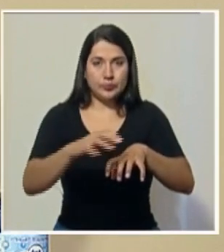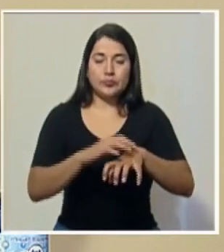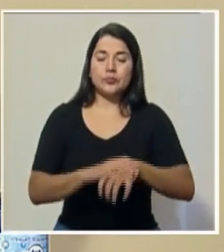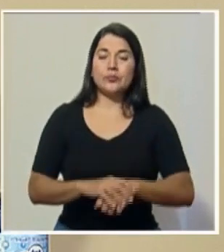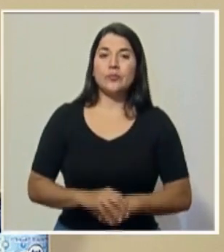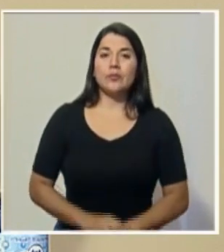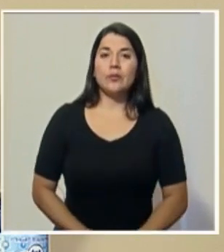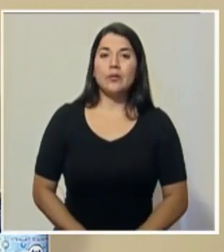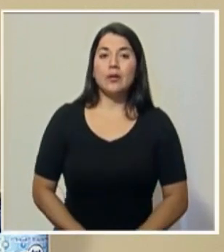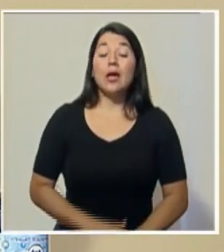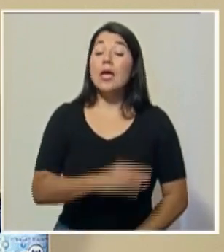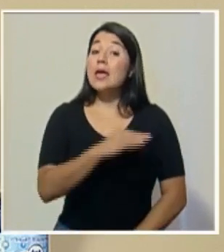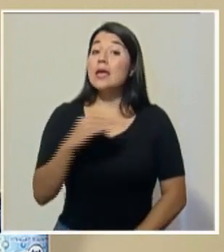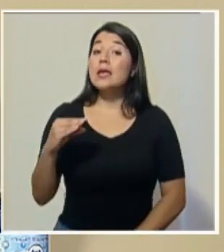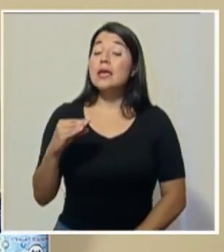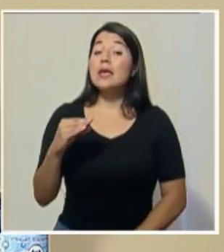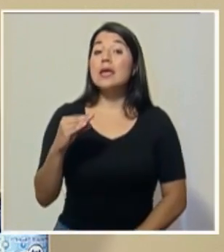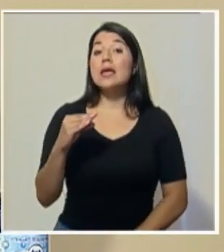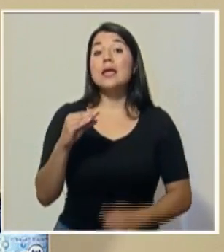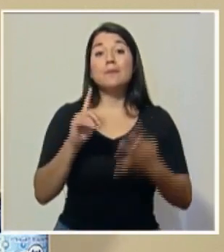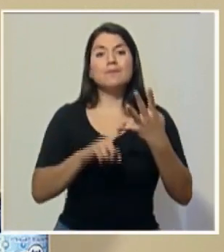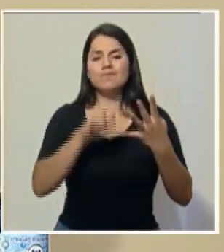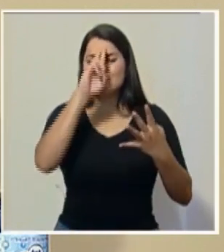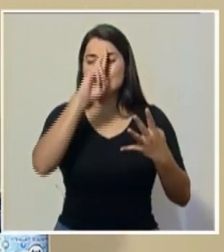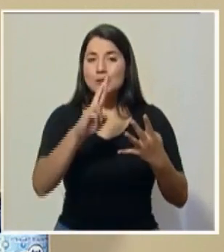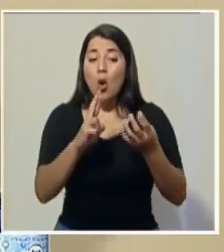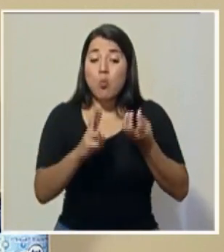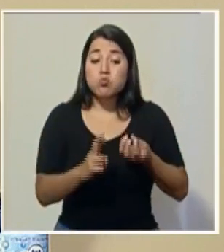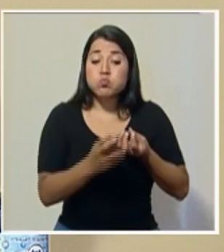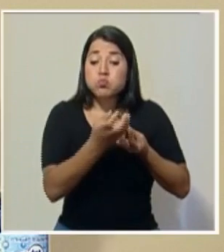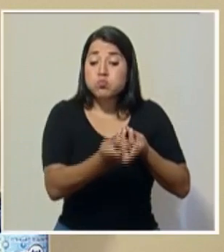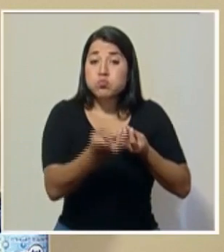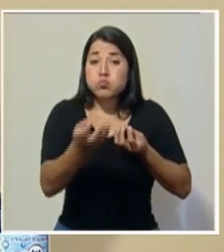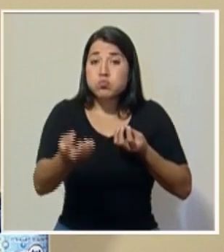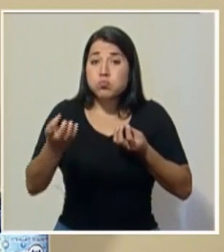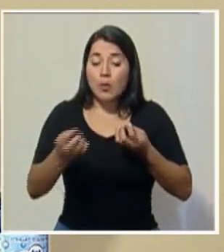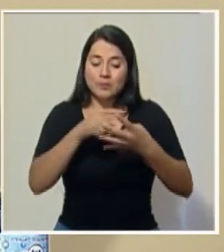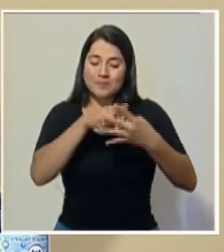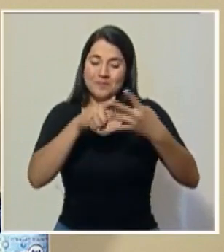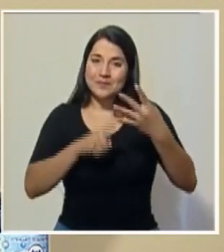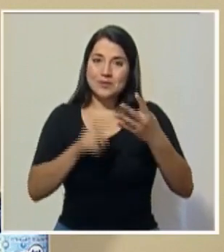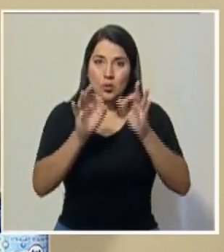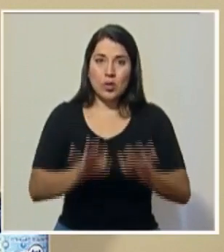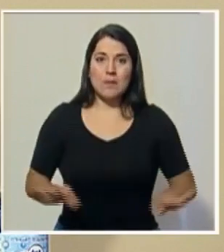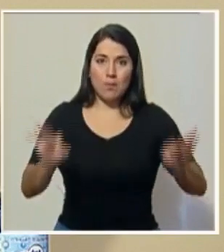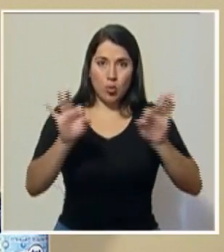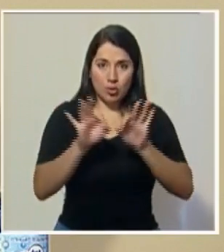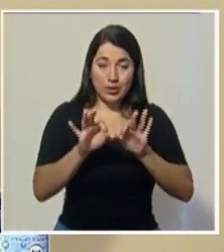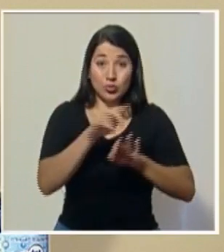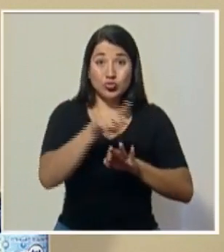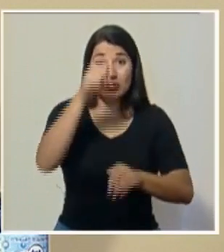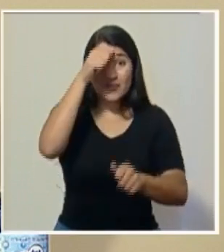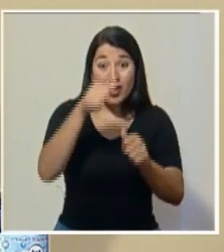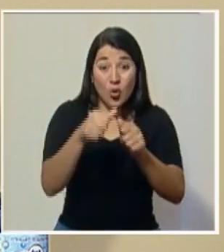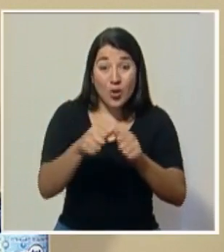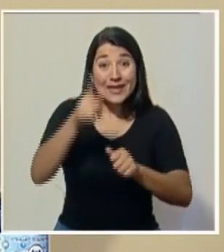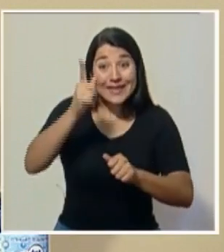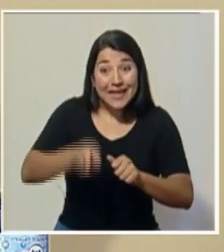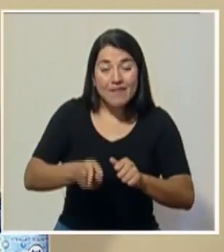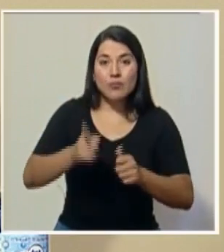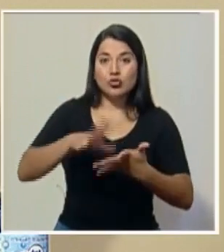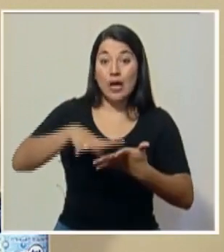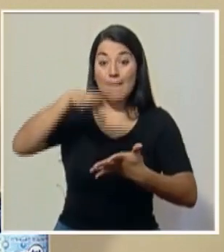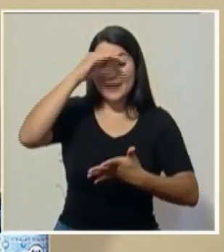respectivos, y no rompimiento de burbujas sociales. Son esenciales porque recordemos que tenemos que aprender a vivir en medio